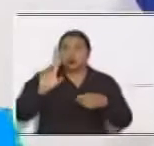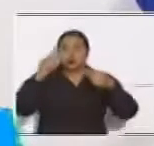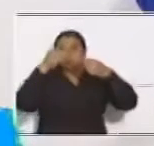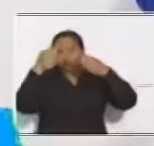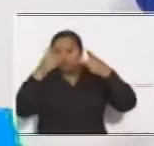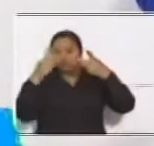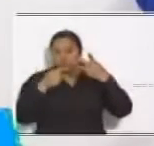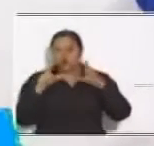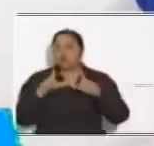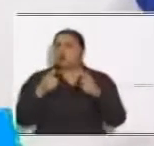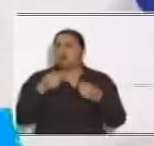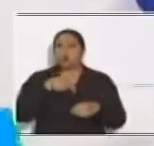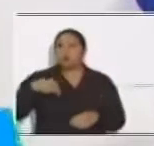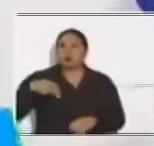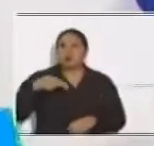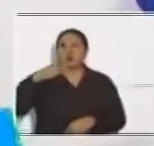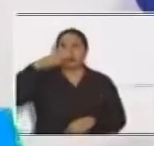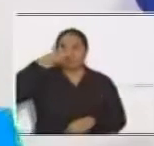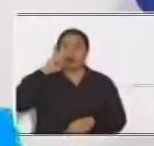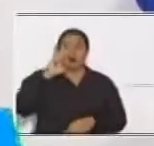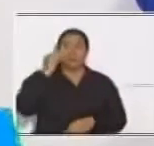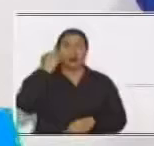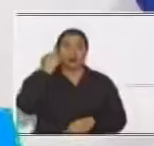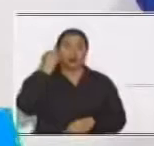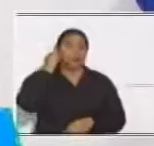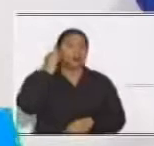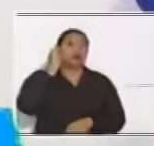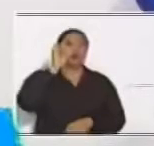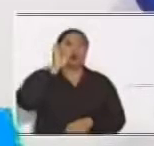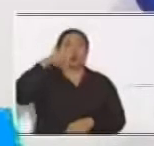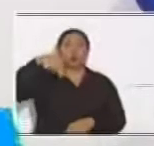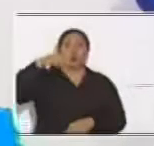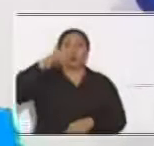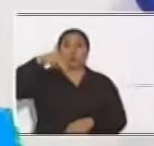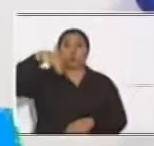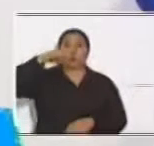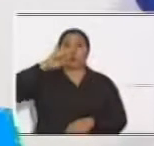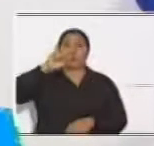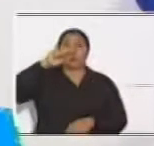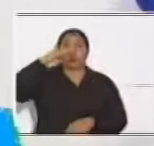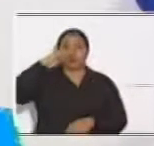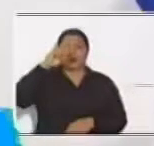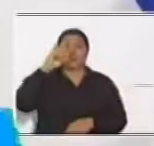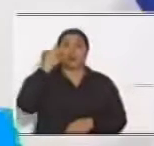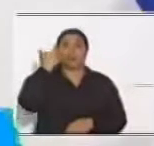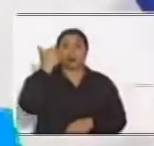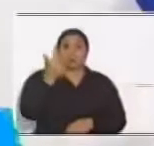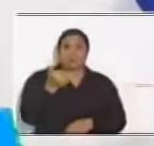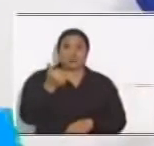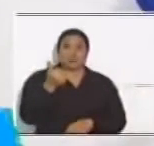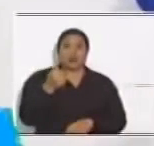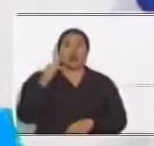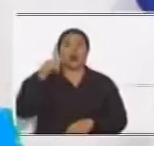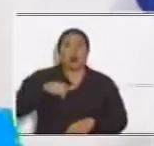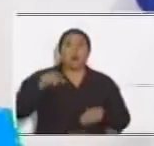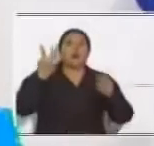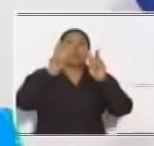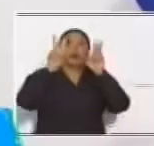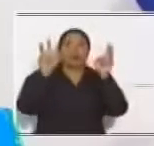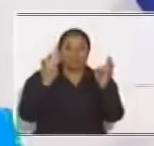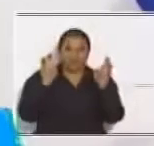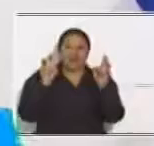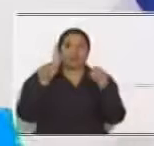se llama trigonometría. Apúntenlo, por favor. Nuestro tema de hoy ha salido de esta figura.